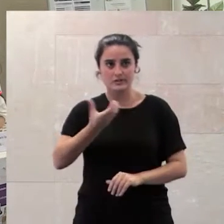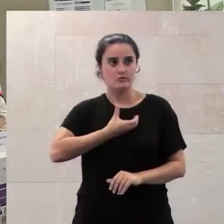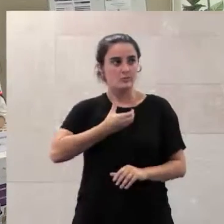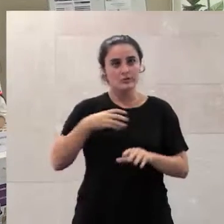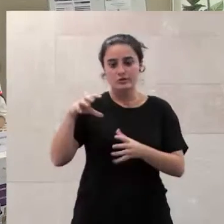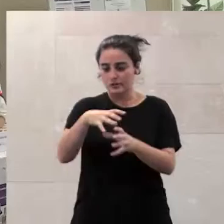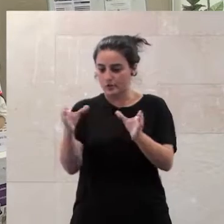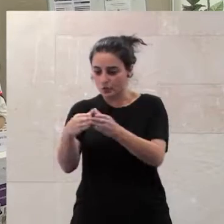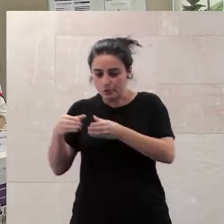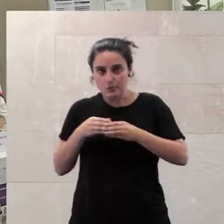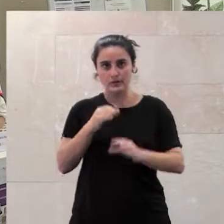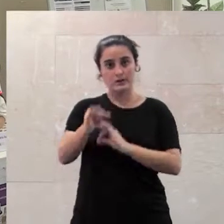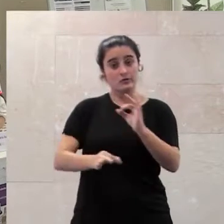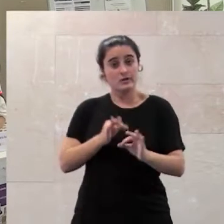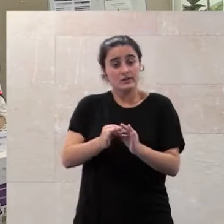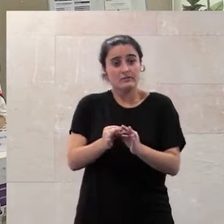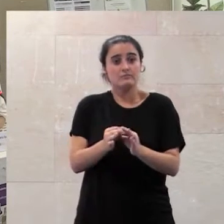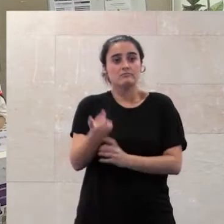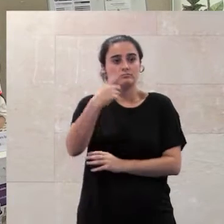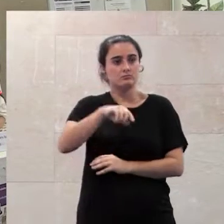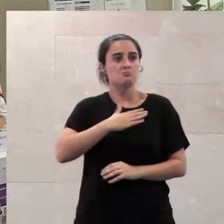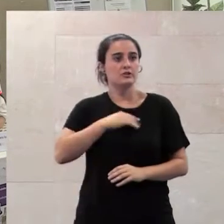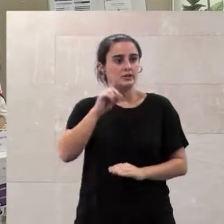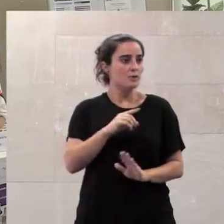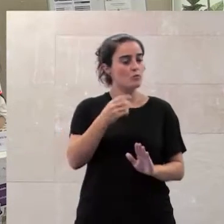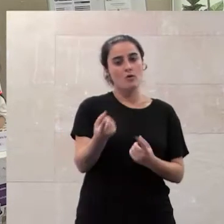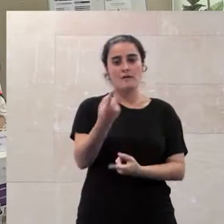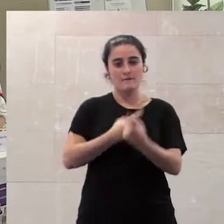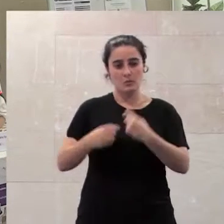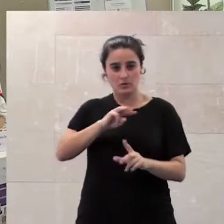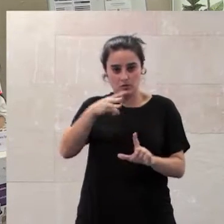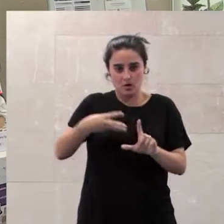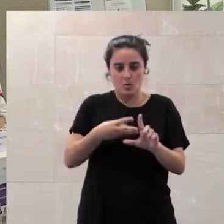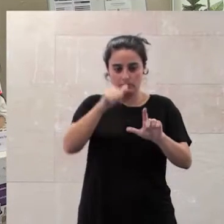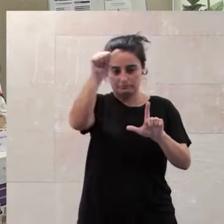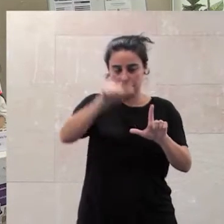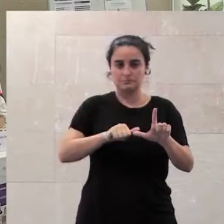y cuadrillas, y bueno, pues también podréis disponer de esa información en la página web.